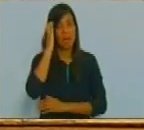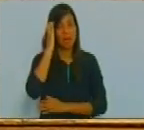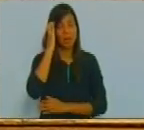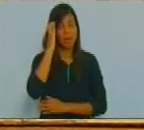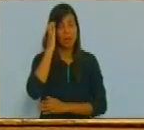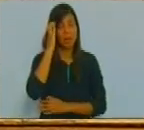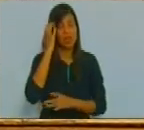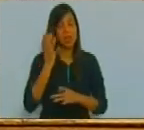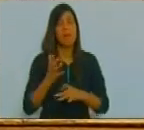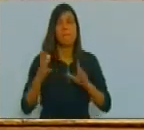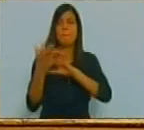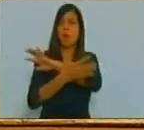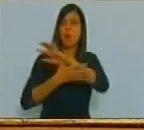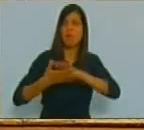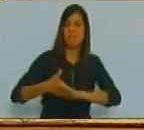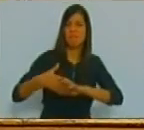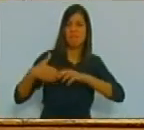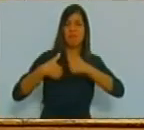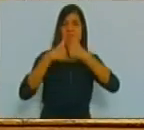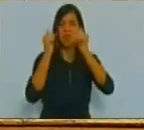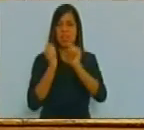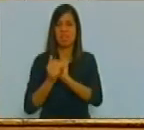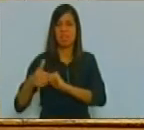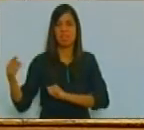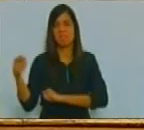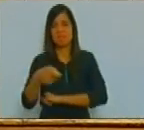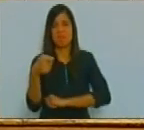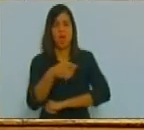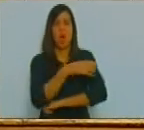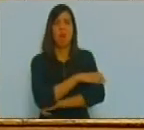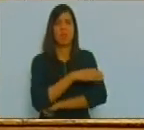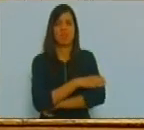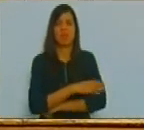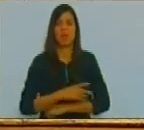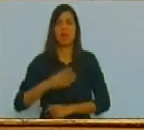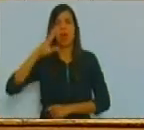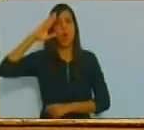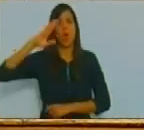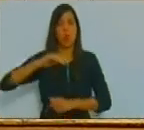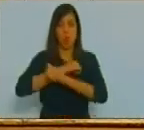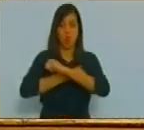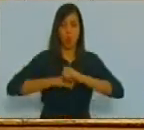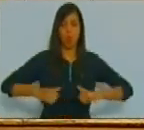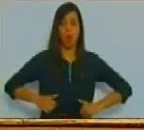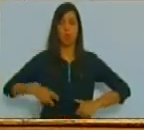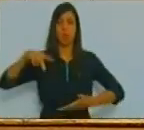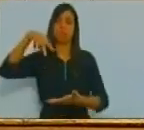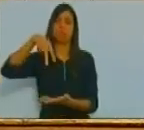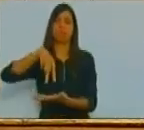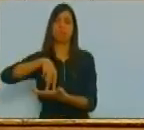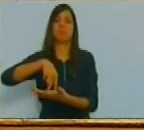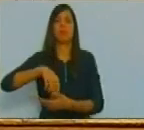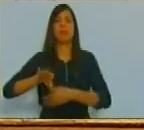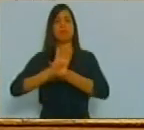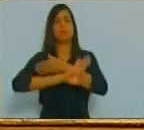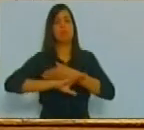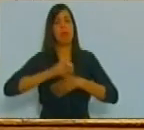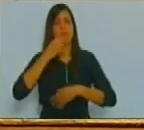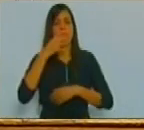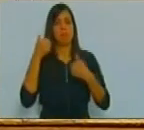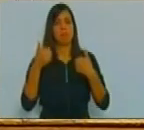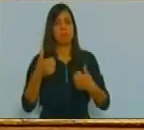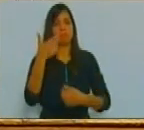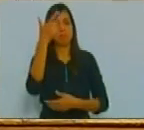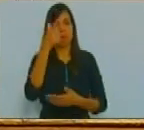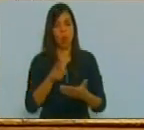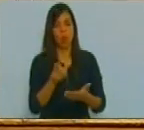coyunturas de violencia con fines políticos han actuado y tienen nuestro reconocimiento al respecto hoy el